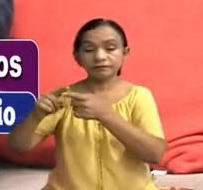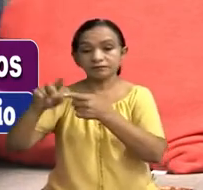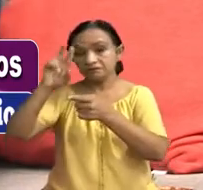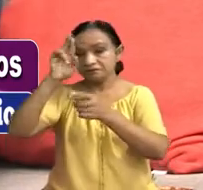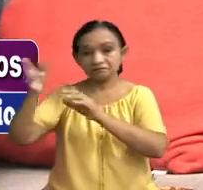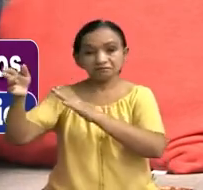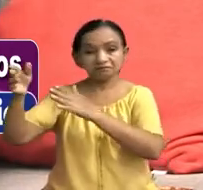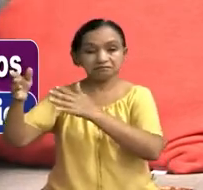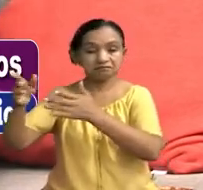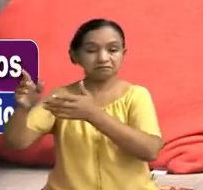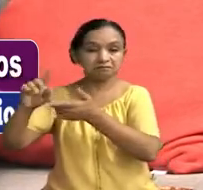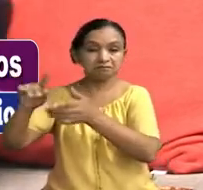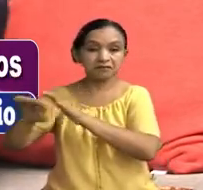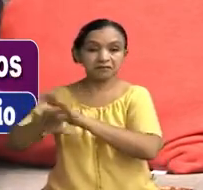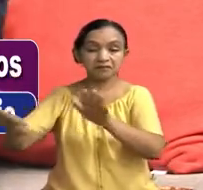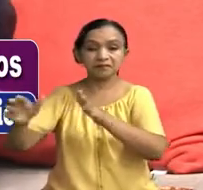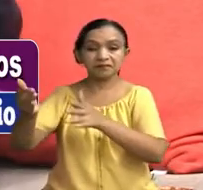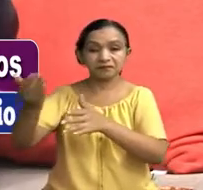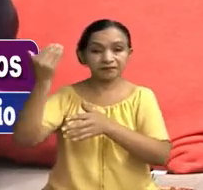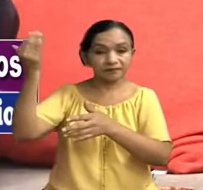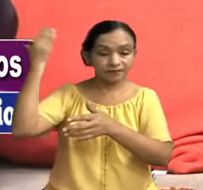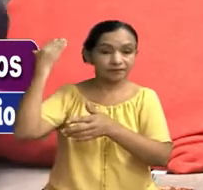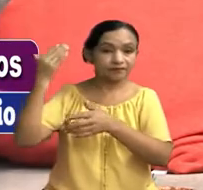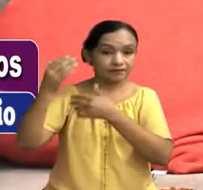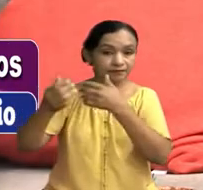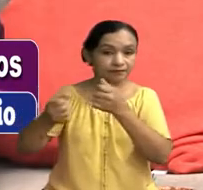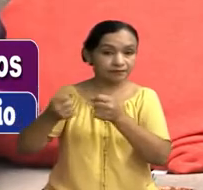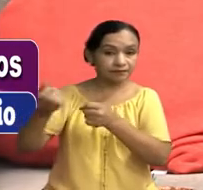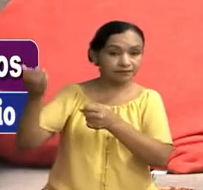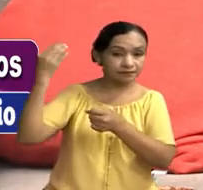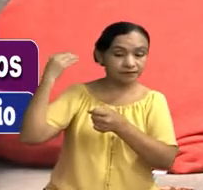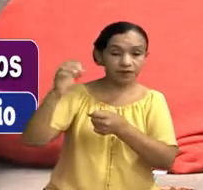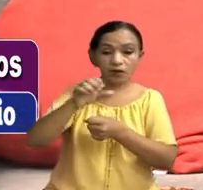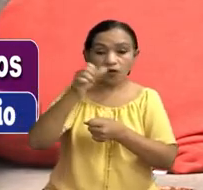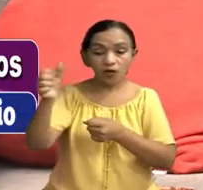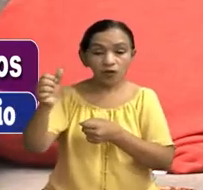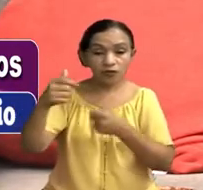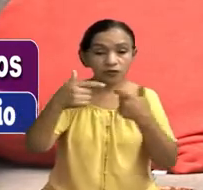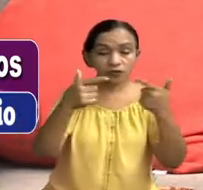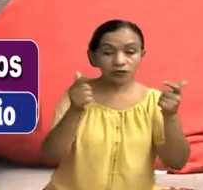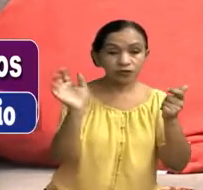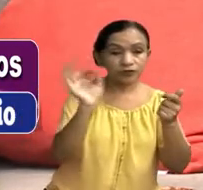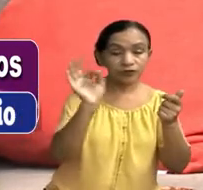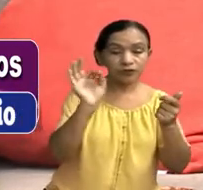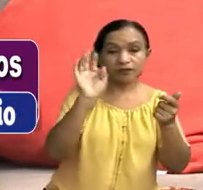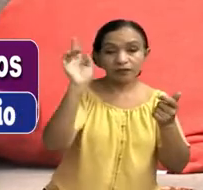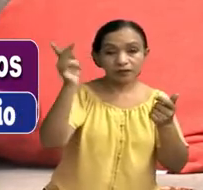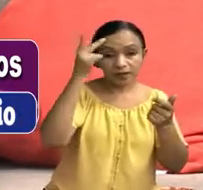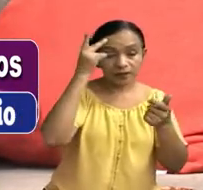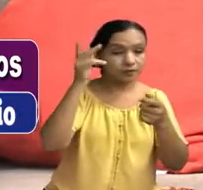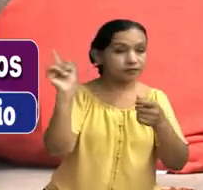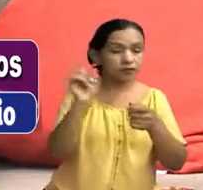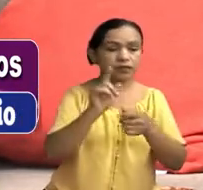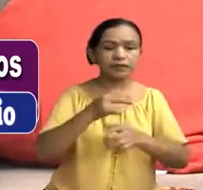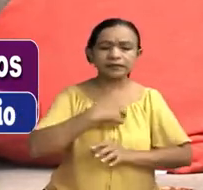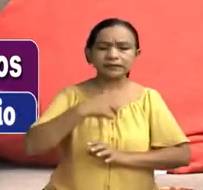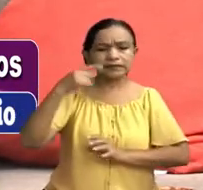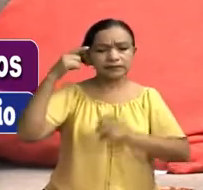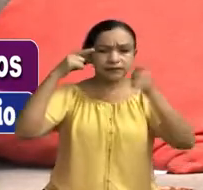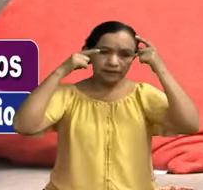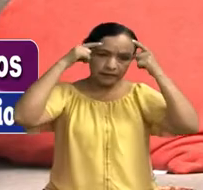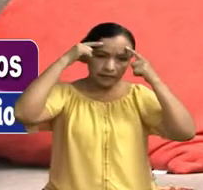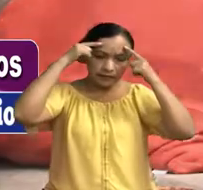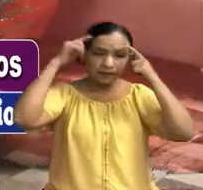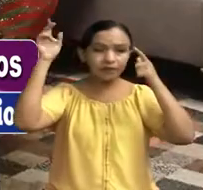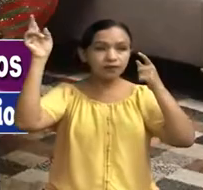se promueve la idea del fin de la historia, o sea, que después del capitalismo no puede haber otro sistema. Sí, sí. Entonces lo que hace Chávez con la revolución